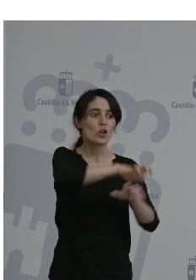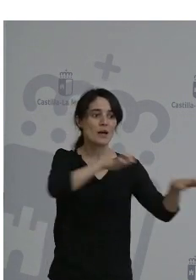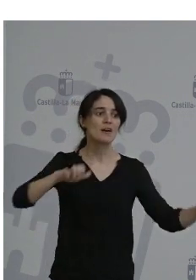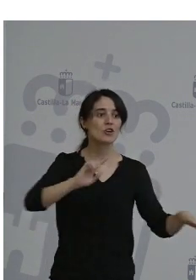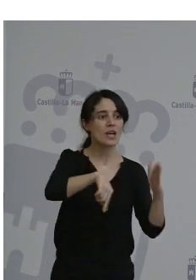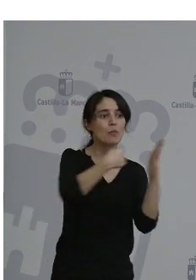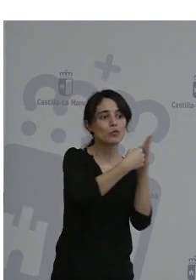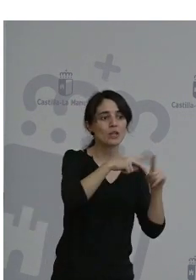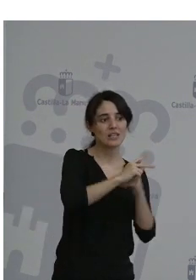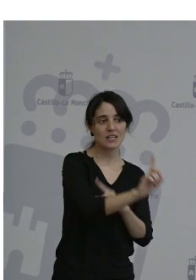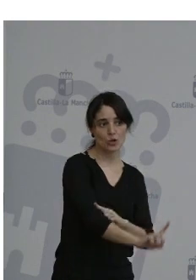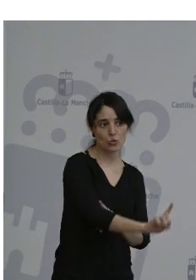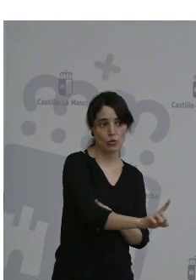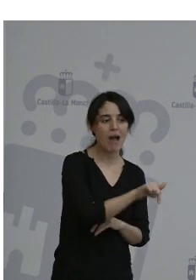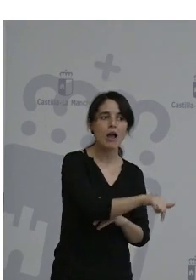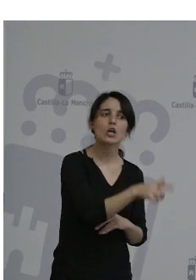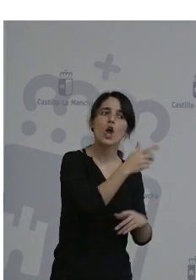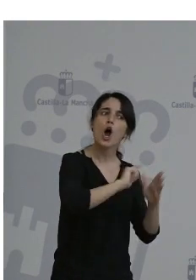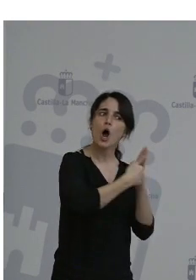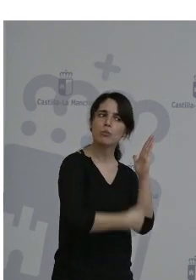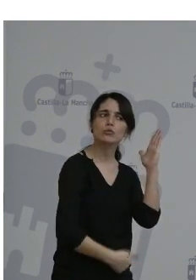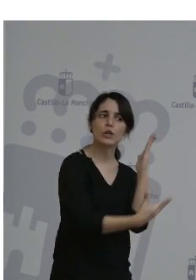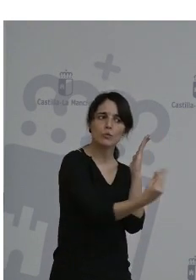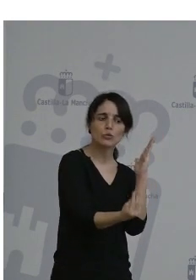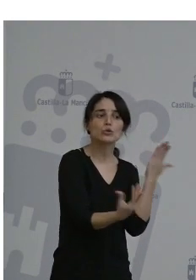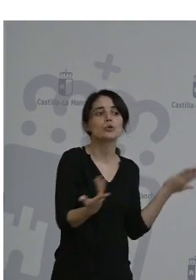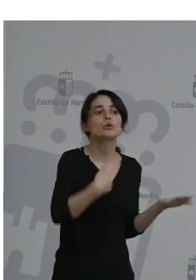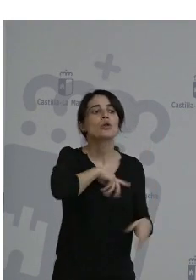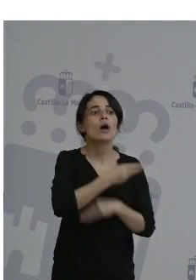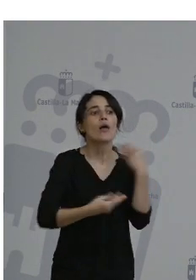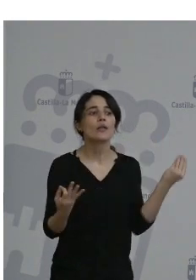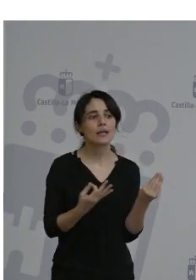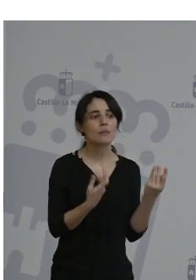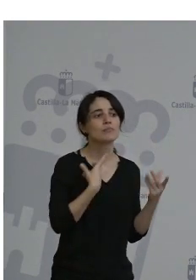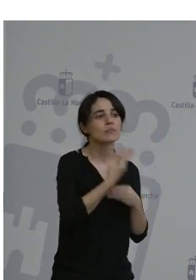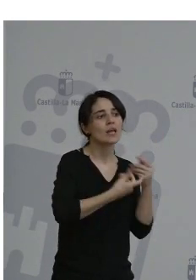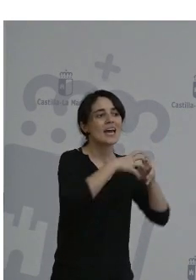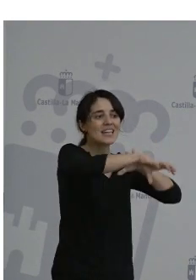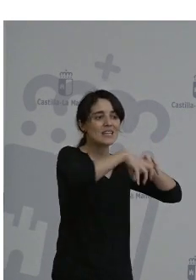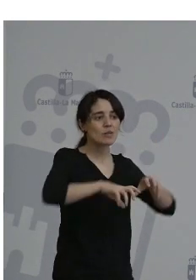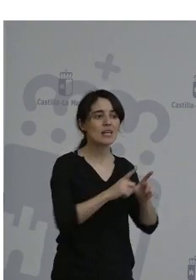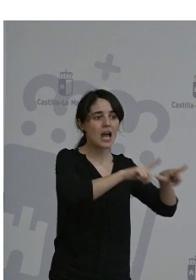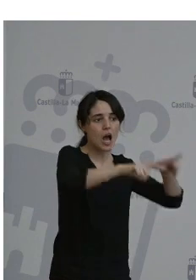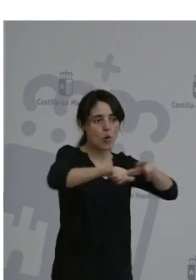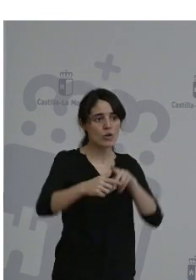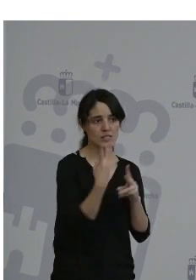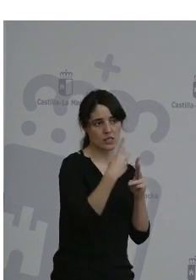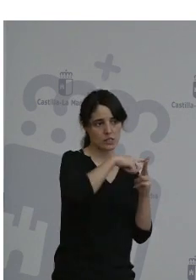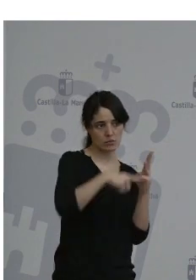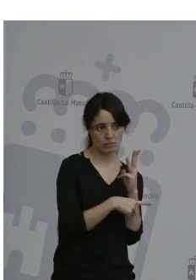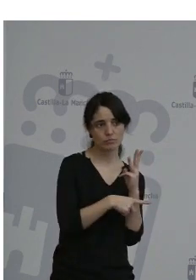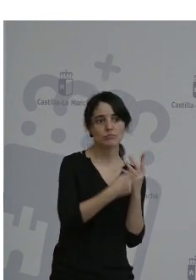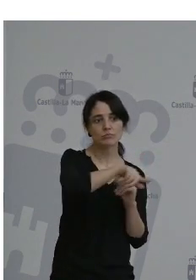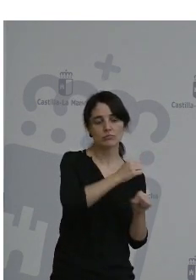Entonces, como os habéis apuntado muchos, lo que hemos hecho es que hay tres aulas en las que se va a trabajar sobre el tema de la